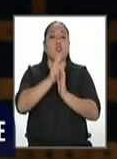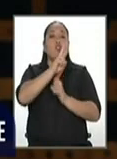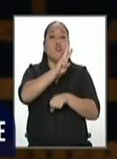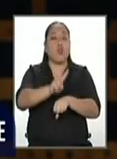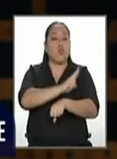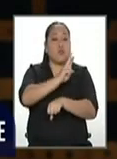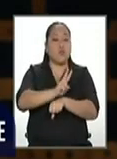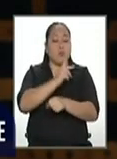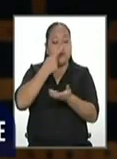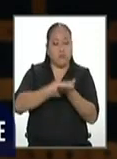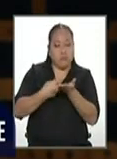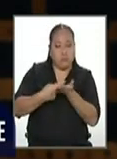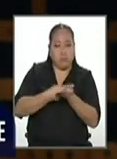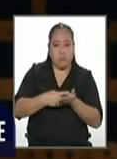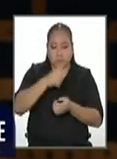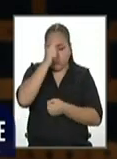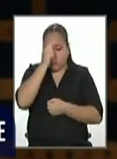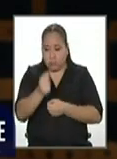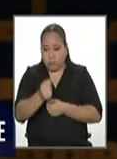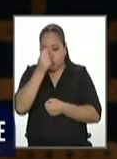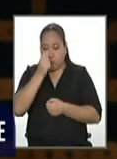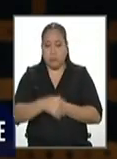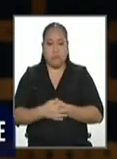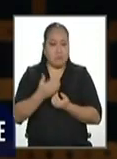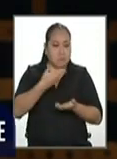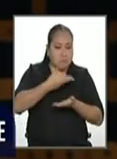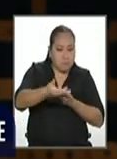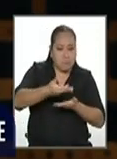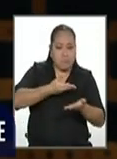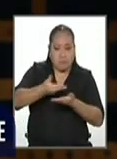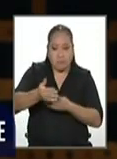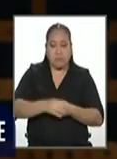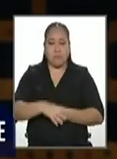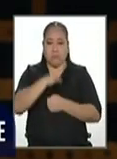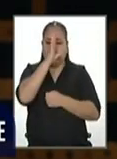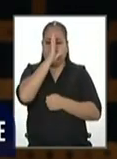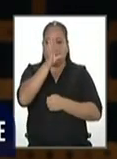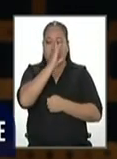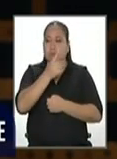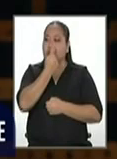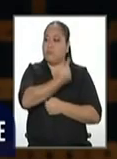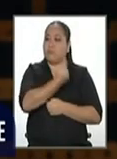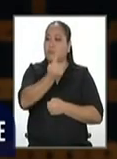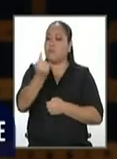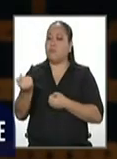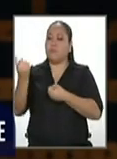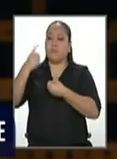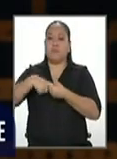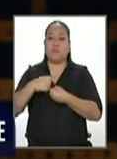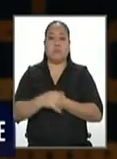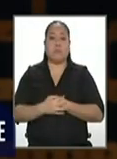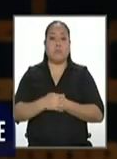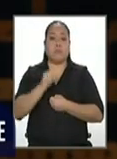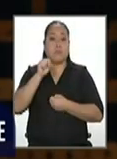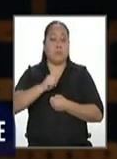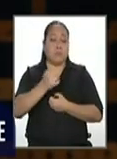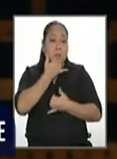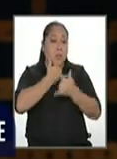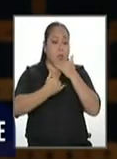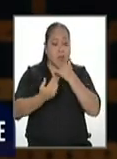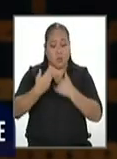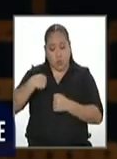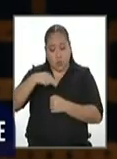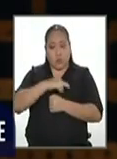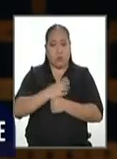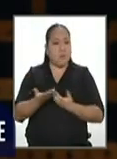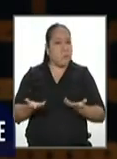debatido. Reconocidos por la solvencia, la dedicación y la seriedad de los participantes. Si han habido errores, son los nuestros y